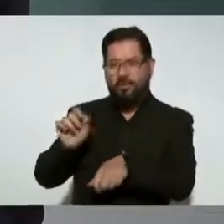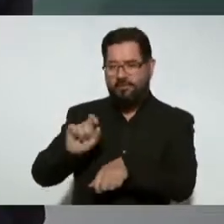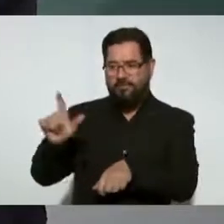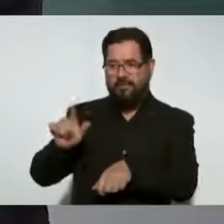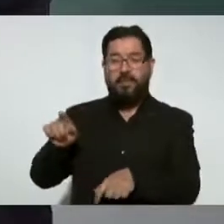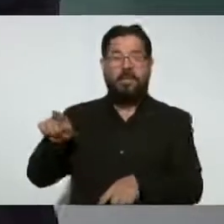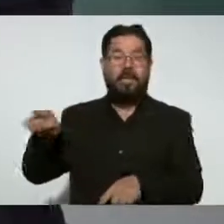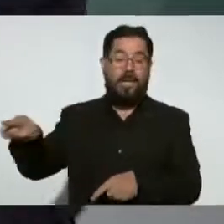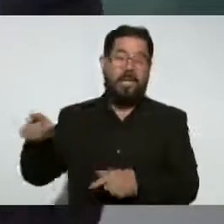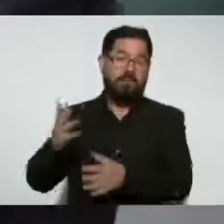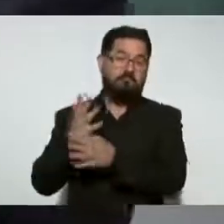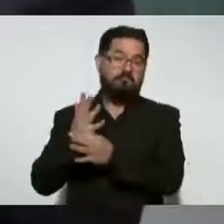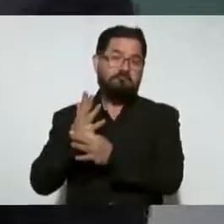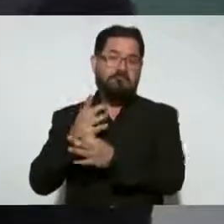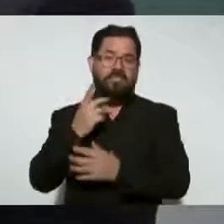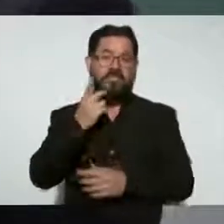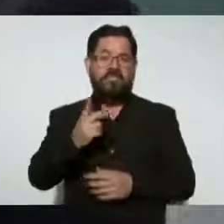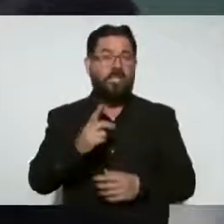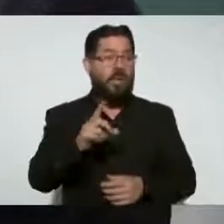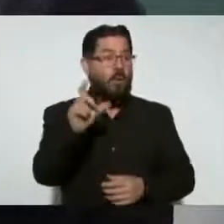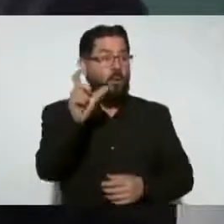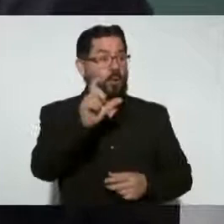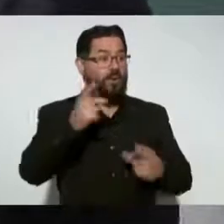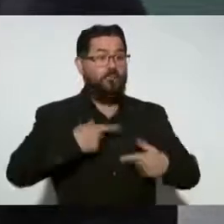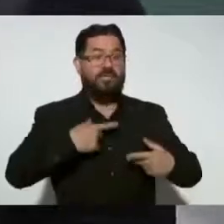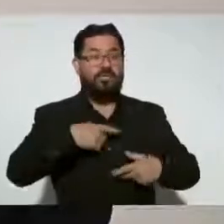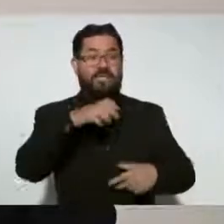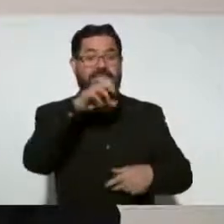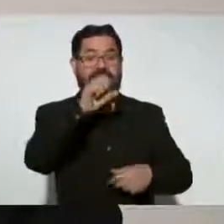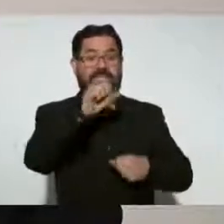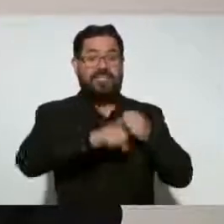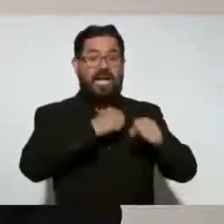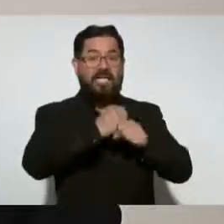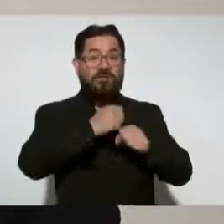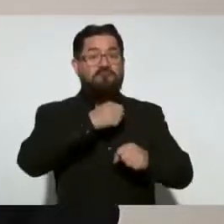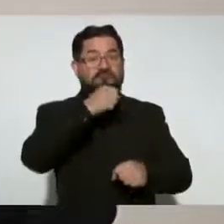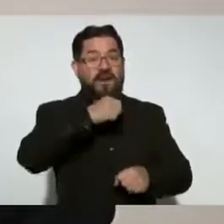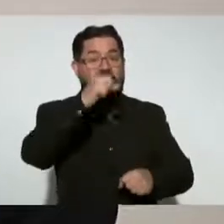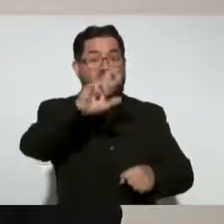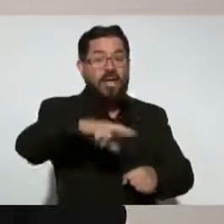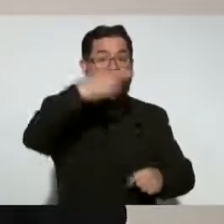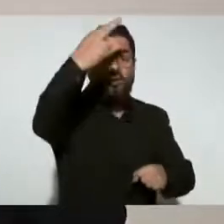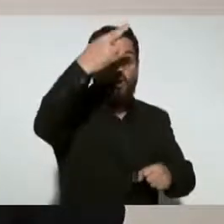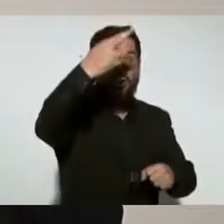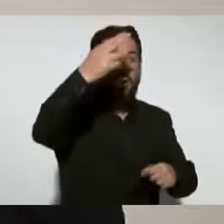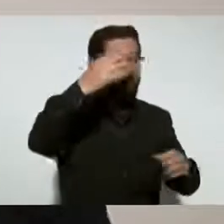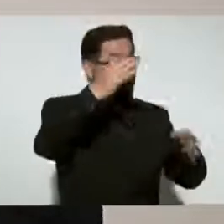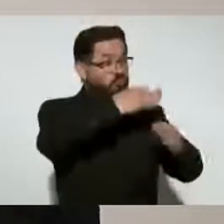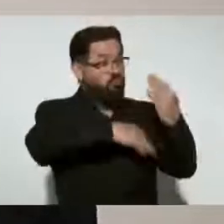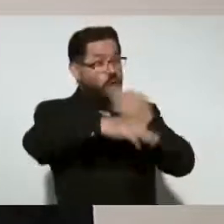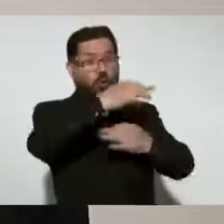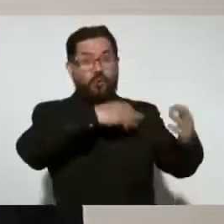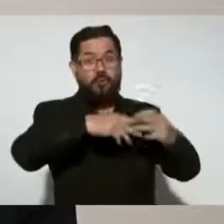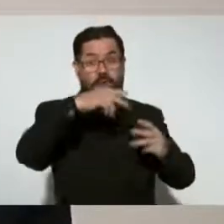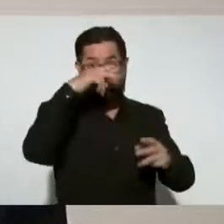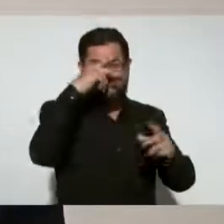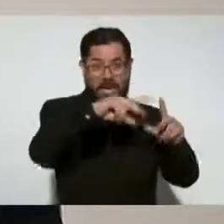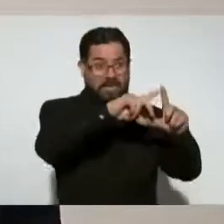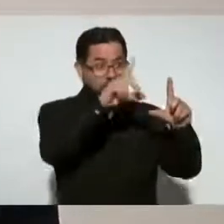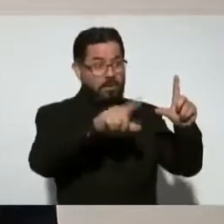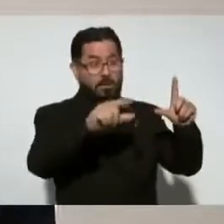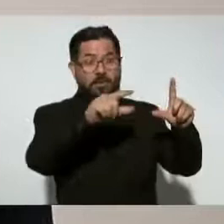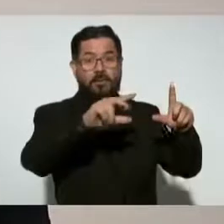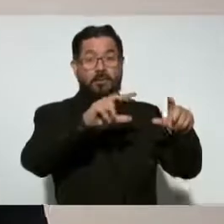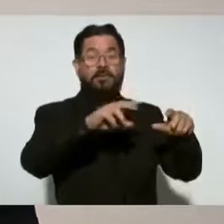vacunamos a mayores de 60 años, a todos los adultos mayores del país, vamos